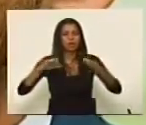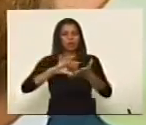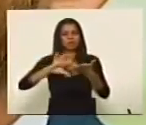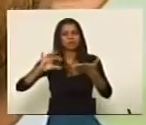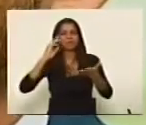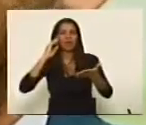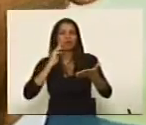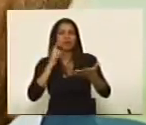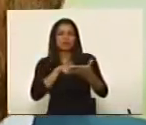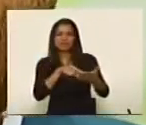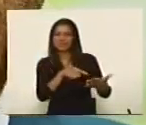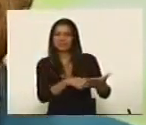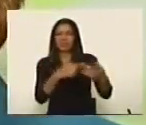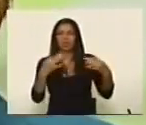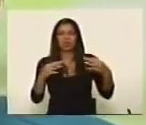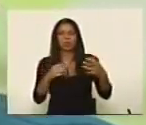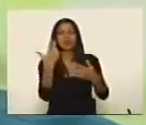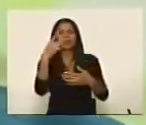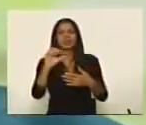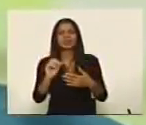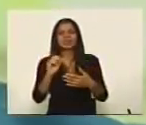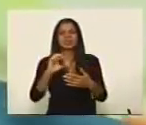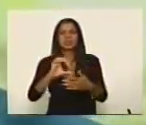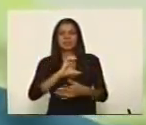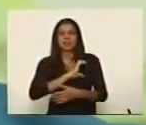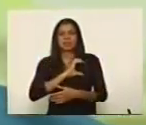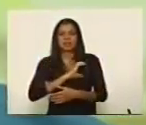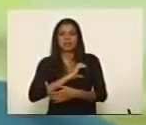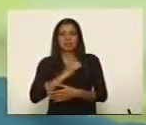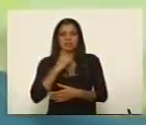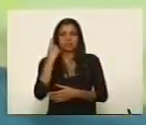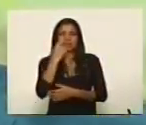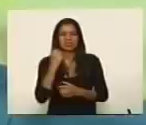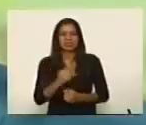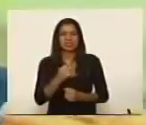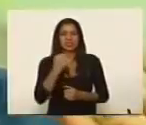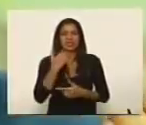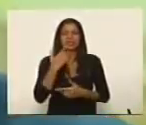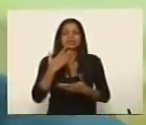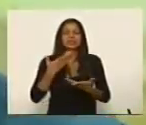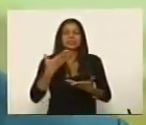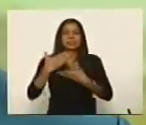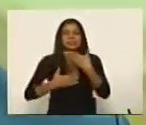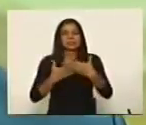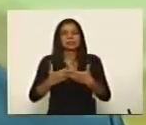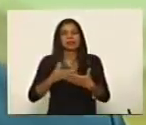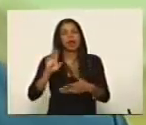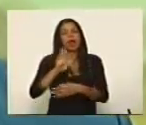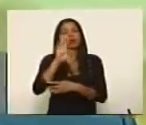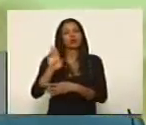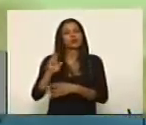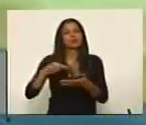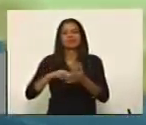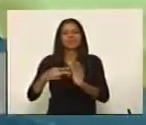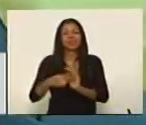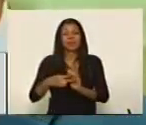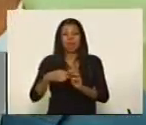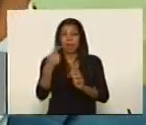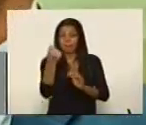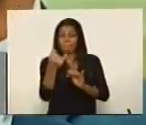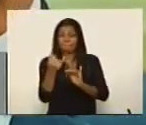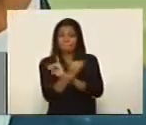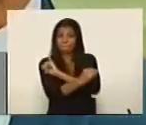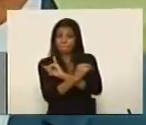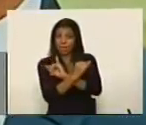Maduro y publicó el 30 de enero, da condiciones serias, contundentes para favorecer la usabilidad. Lo que significa que el Petro